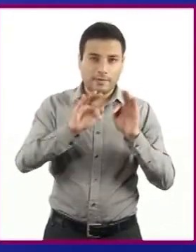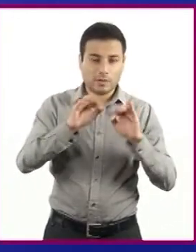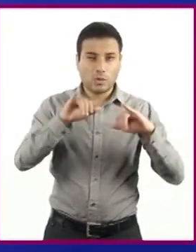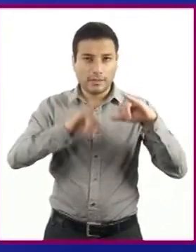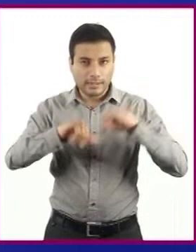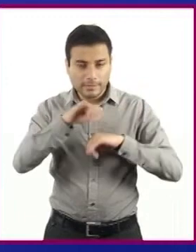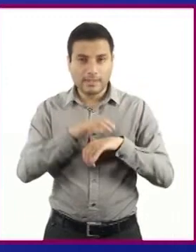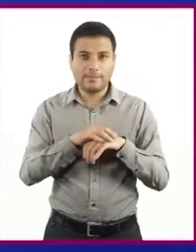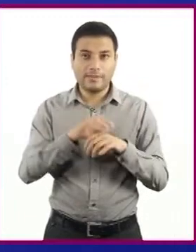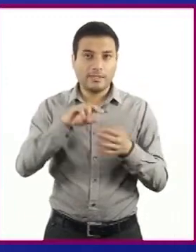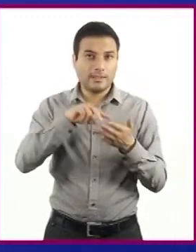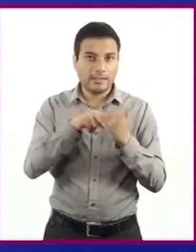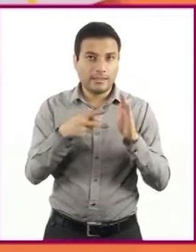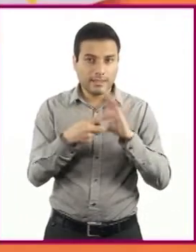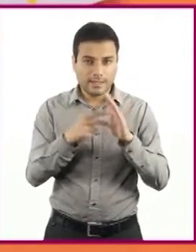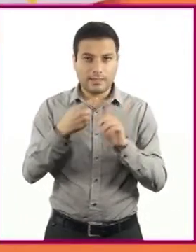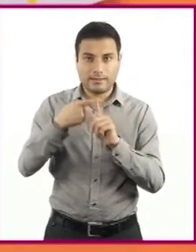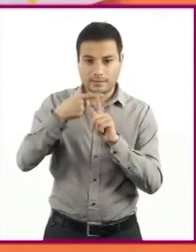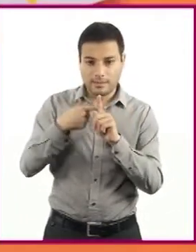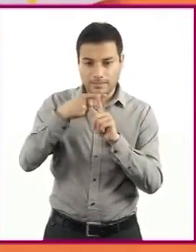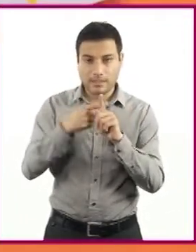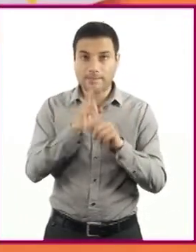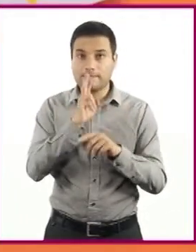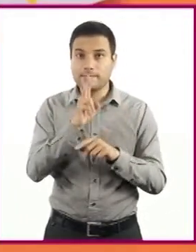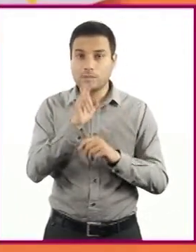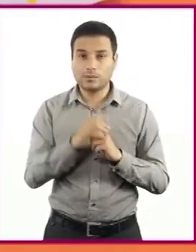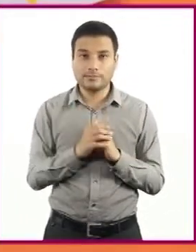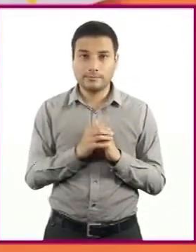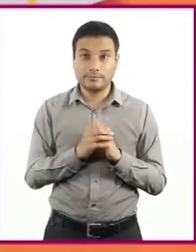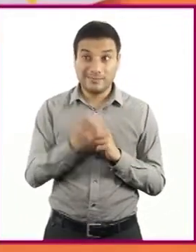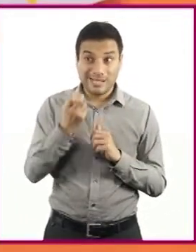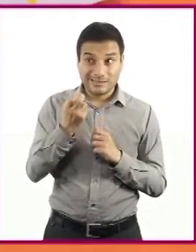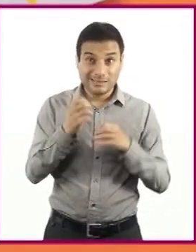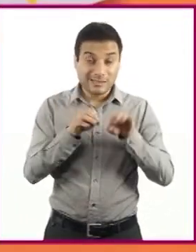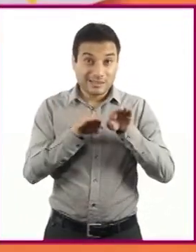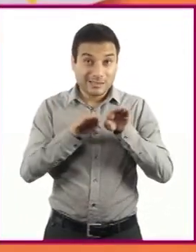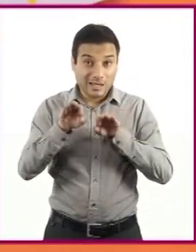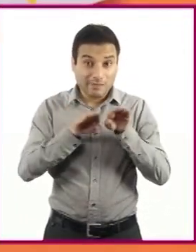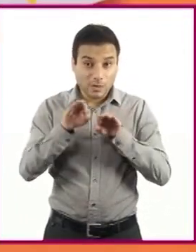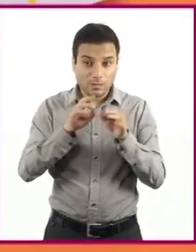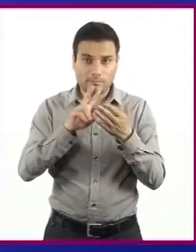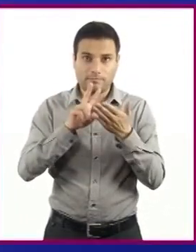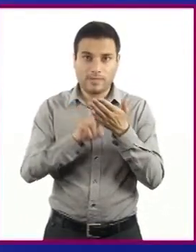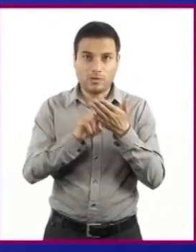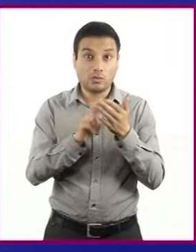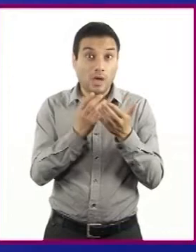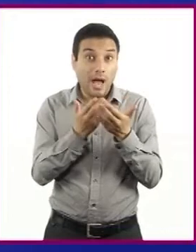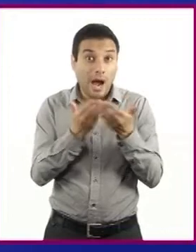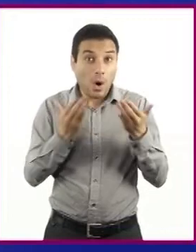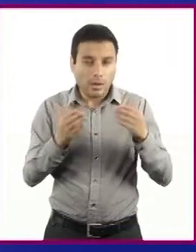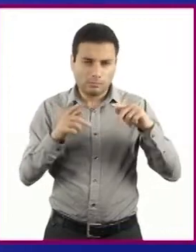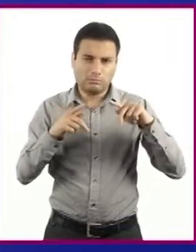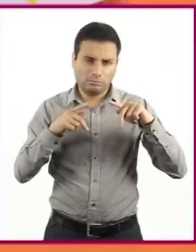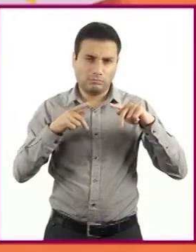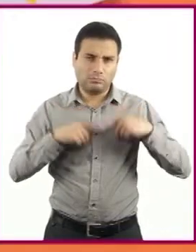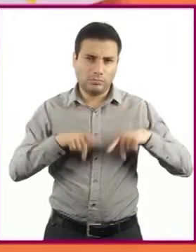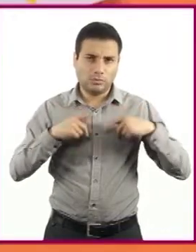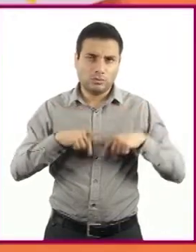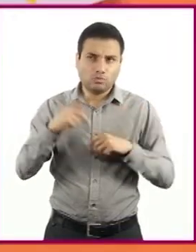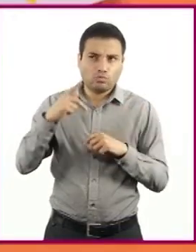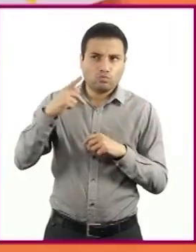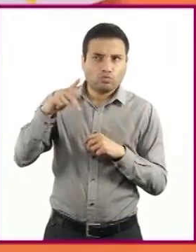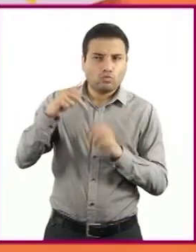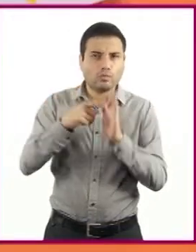e ingeniería térmica. Fueron tan trascendentales que aún en la actualidad se siguen enseñando el modelo cúbico por